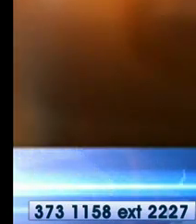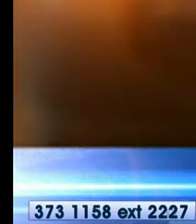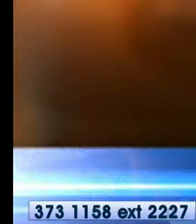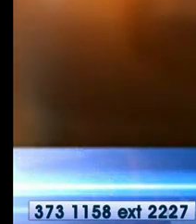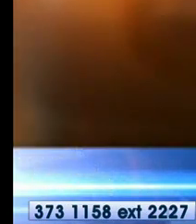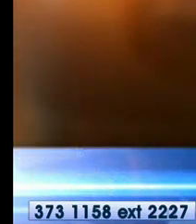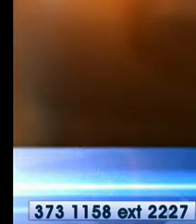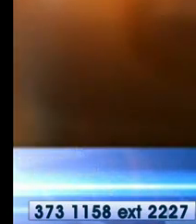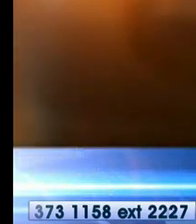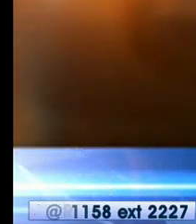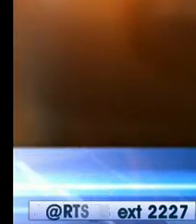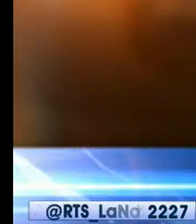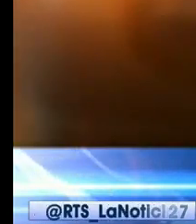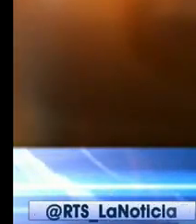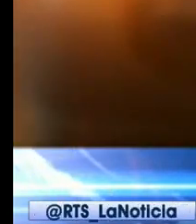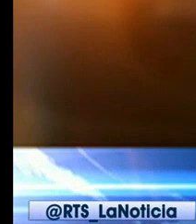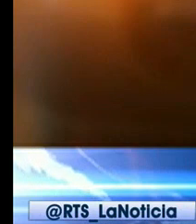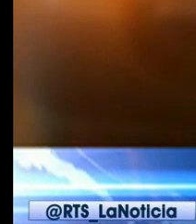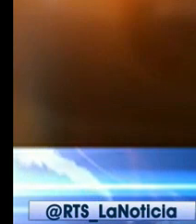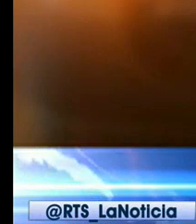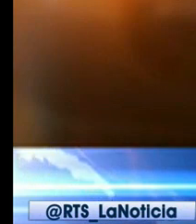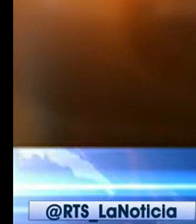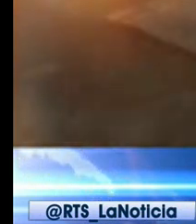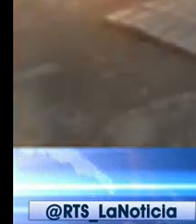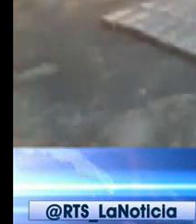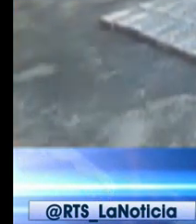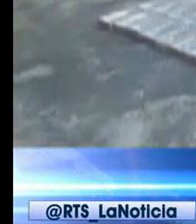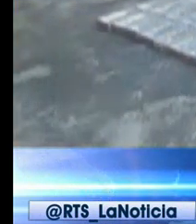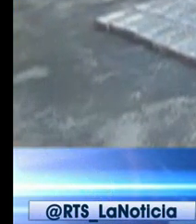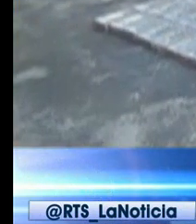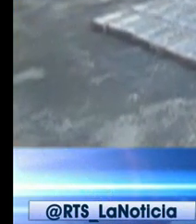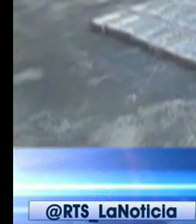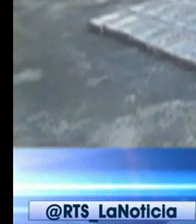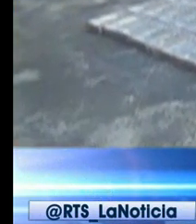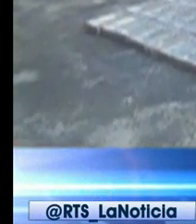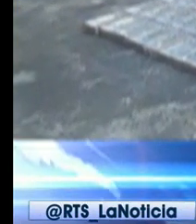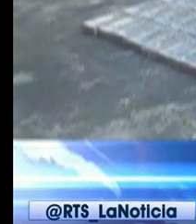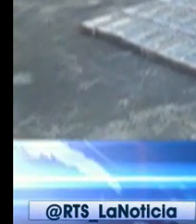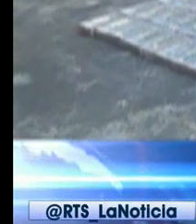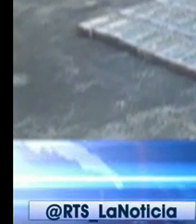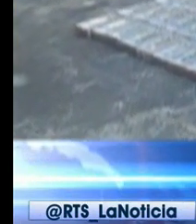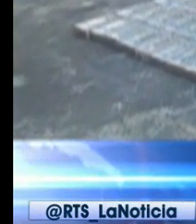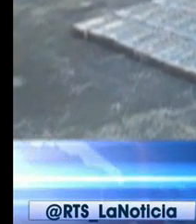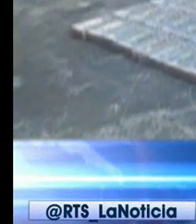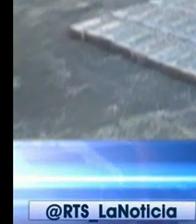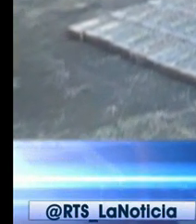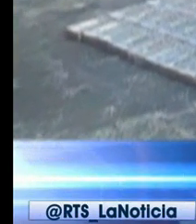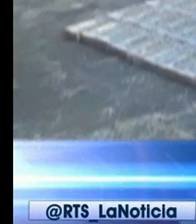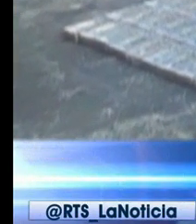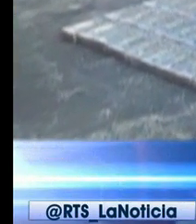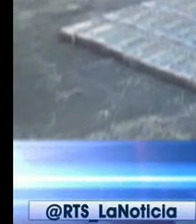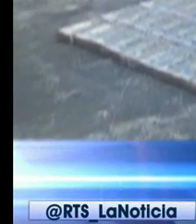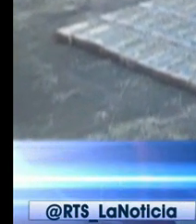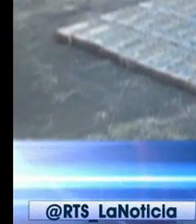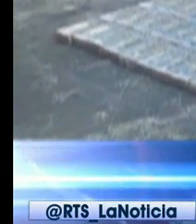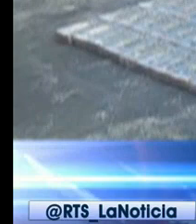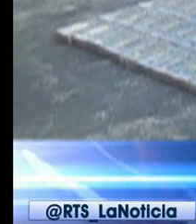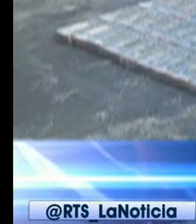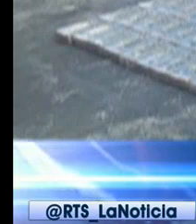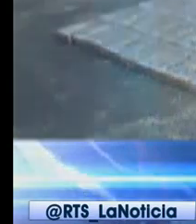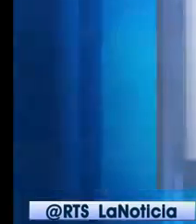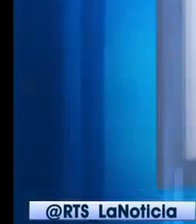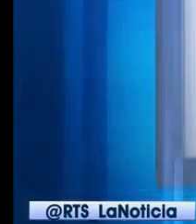Investigación Antinarcóticos de Baños, Tungurahua. Cuatro personas fueron detenidas.